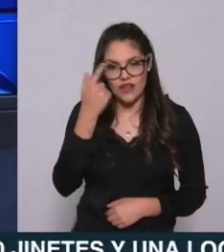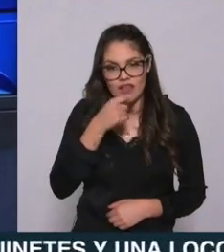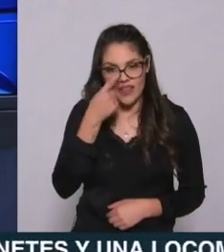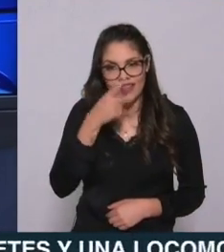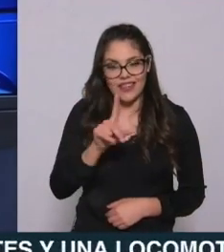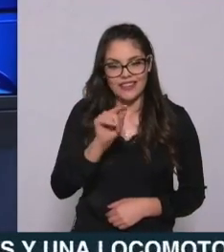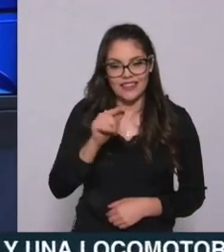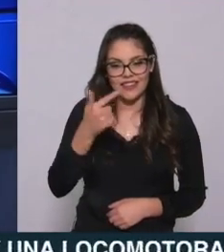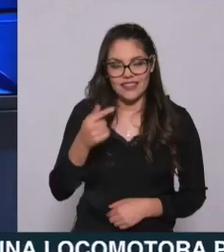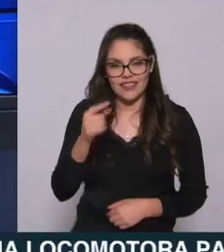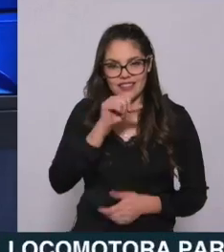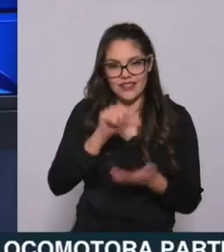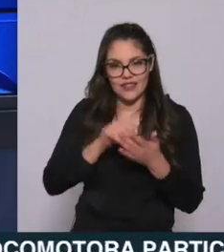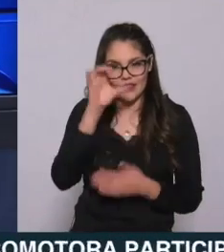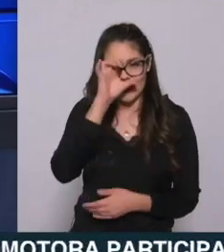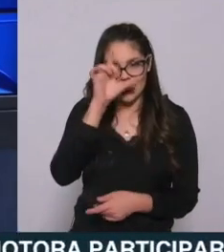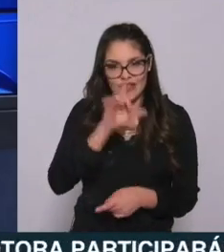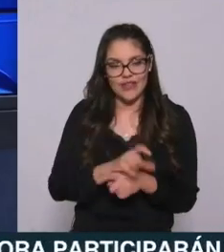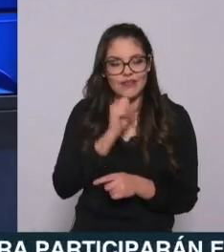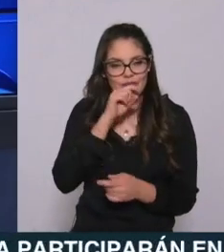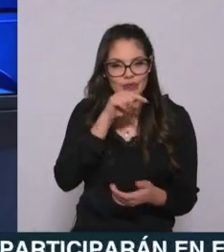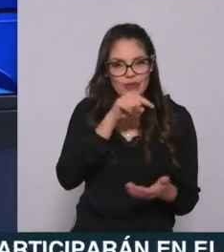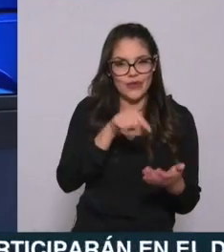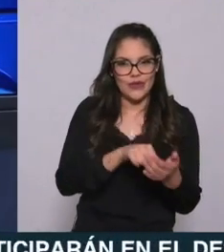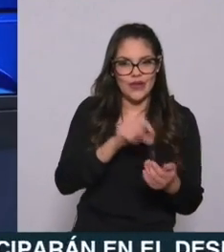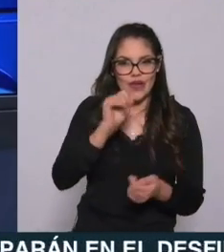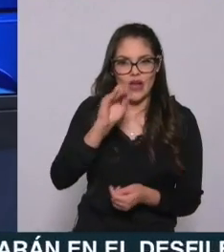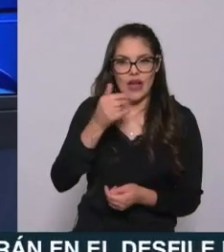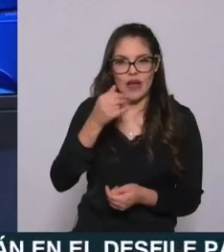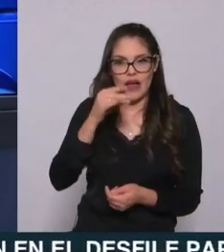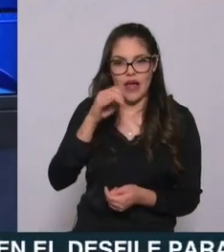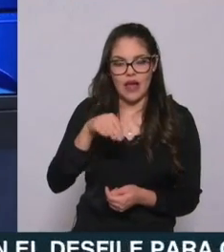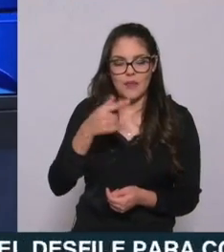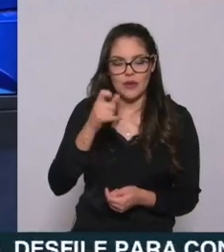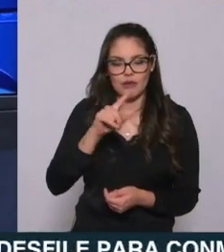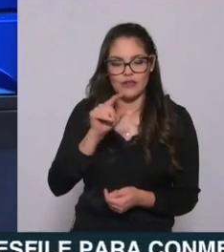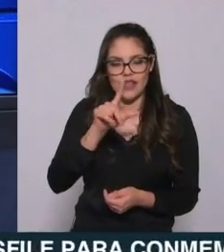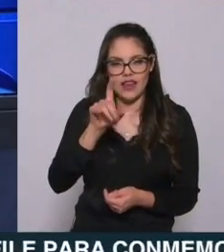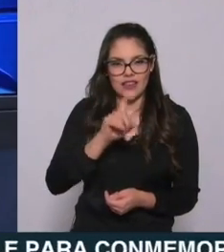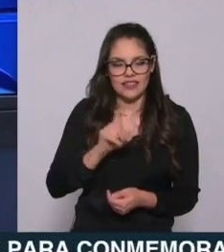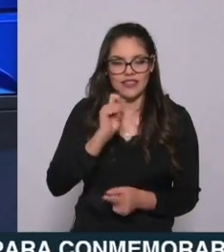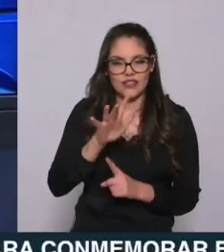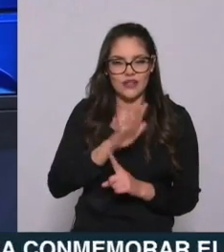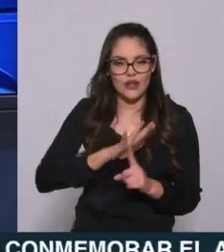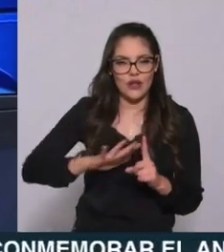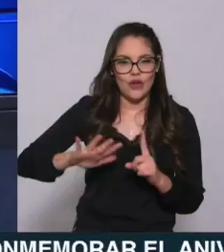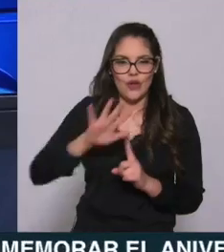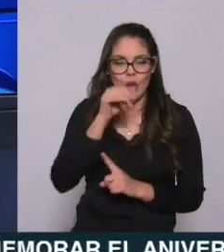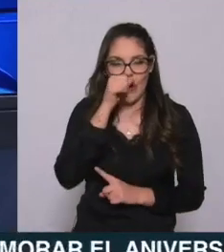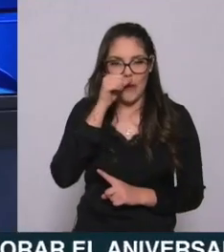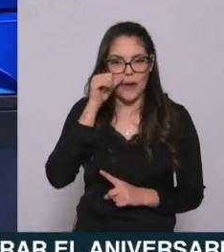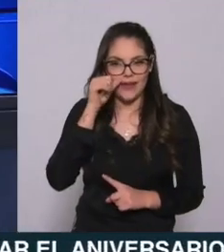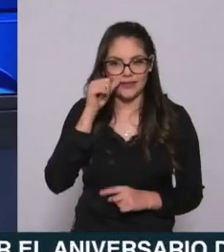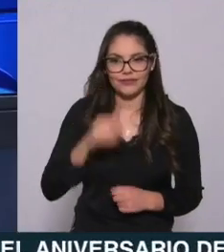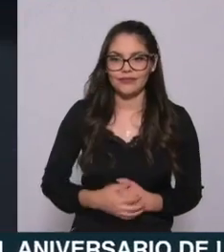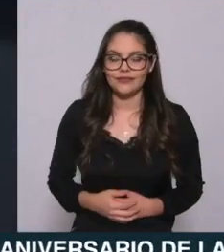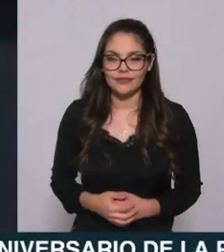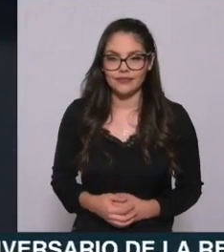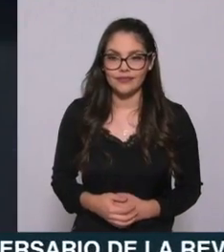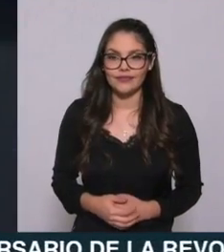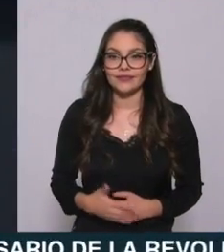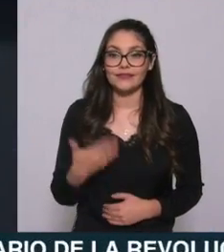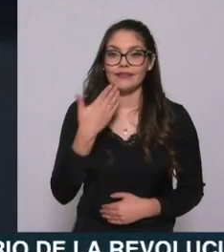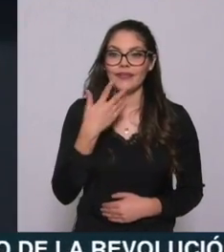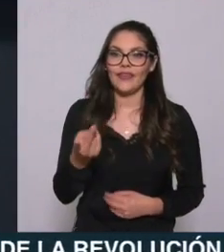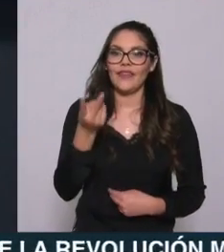Centro Cultural Autogestivo, que está ubicado allá en Abraham González número 77, en la Colonia Juárez. Pues bienvenidos,